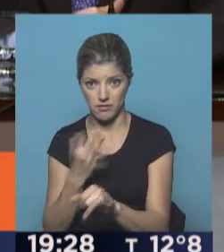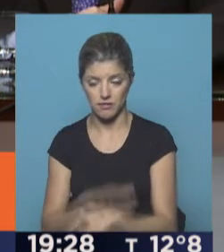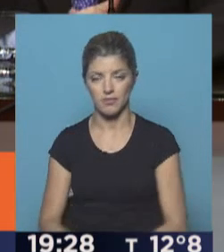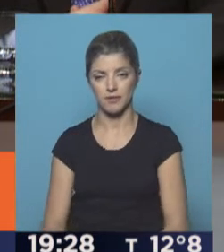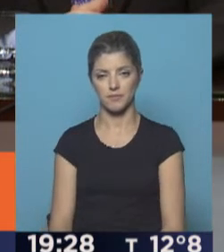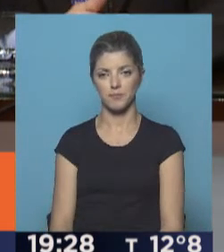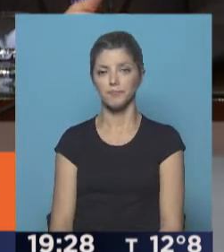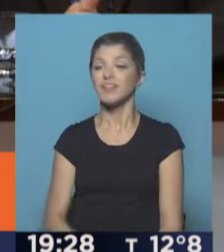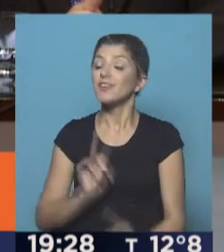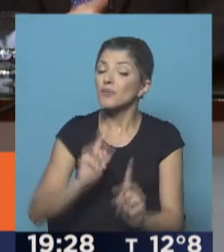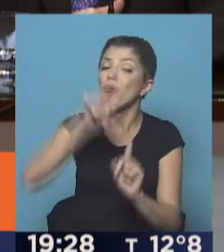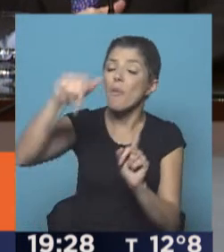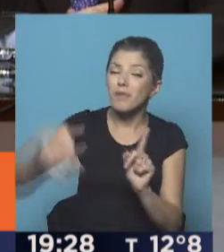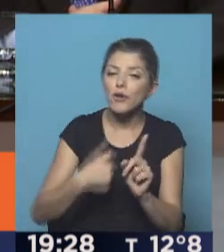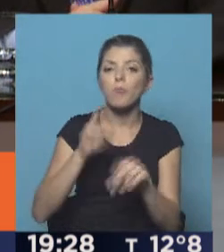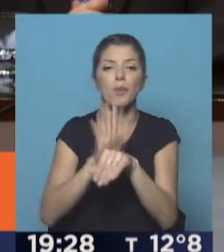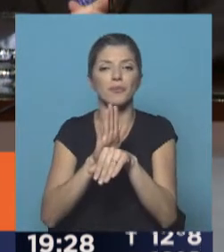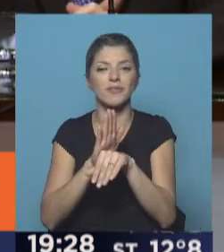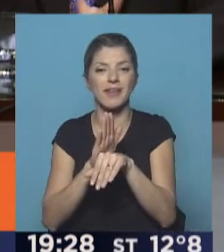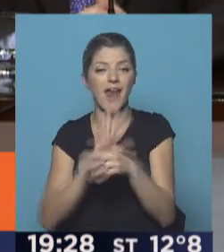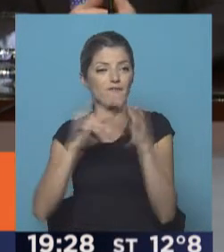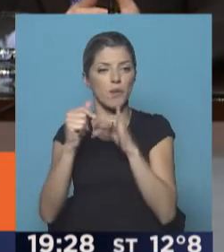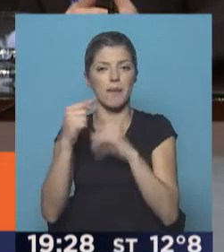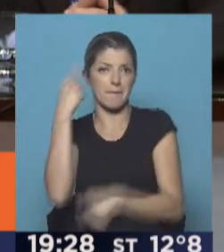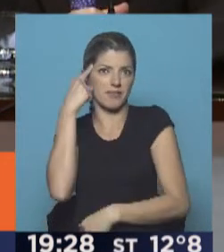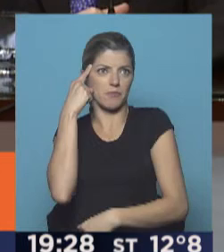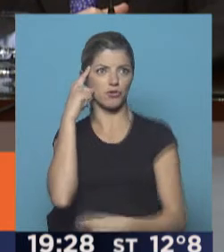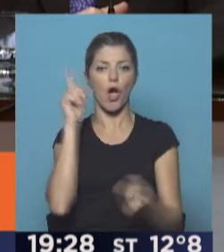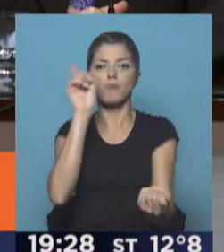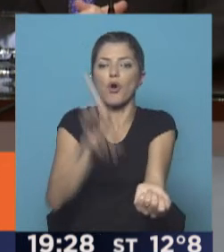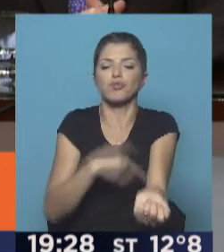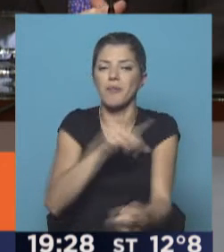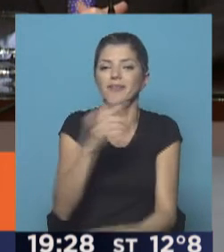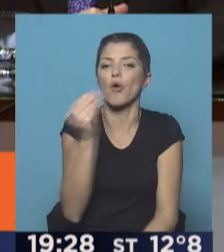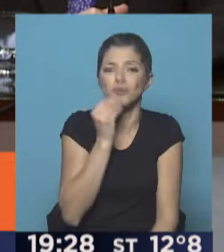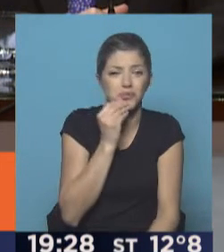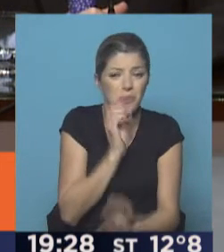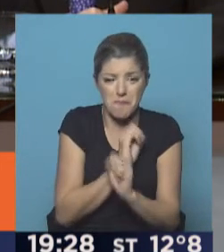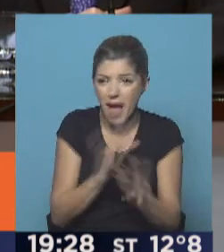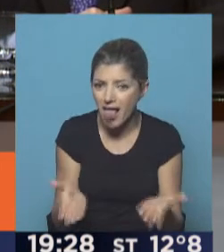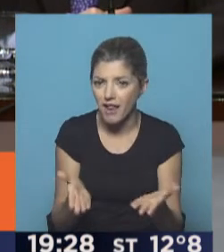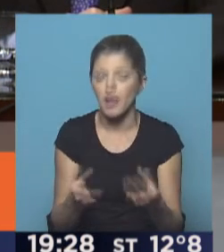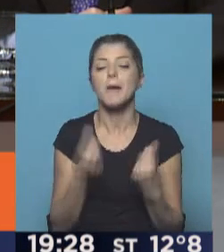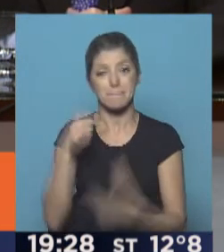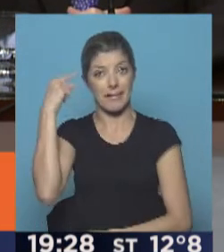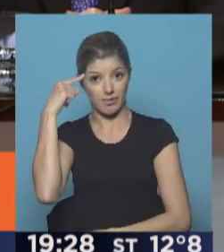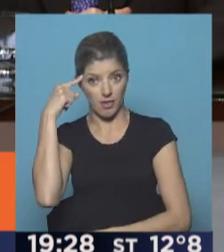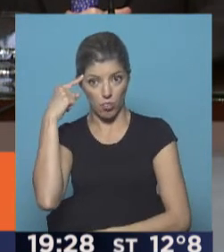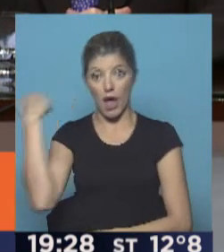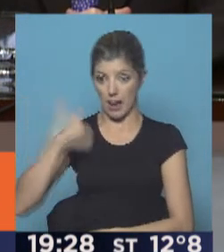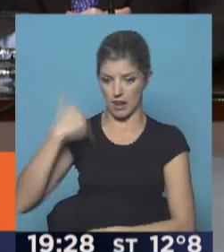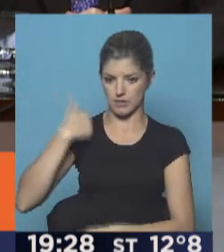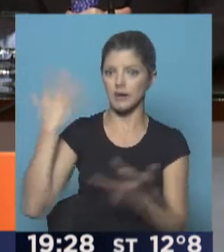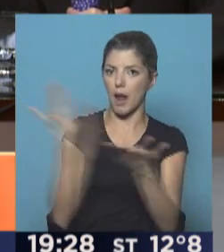generó una cultura de consumo energético muy mala, no solo para el país por la situación de la producción y